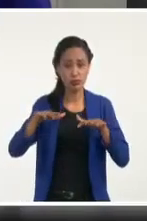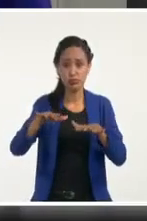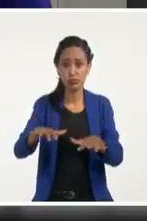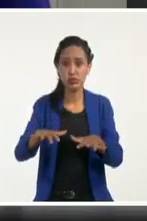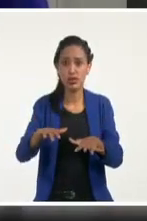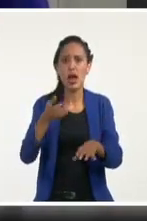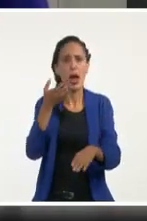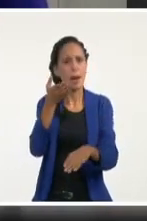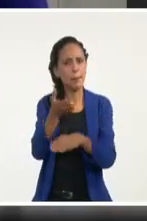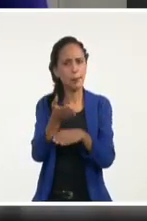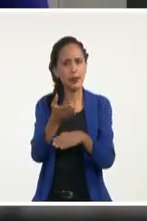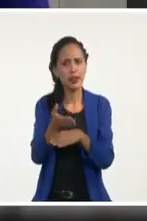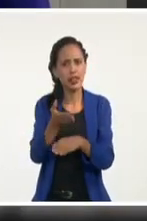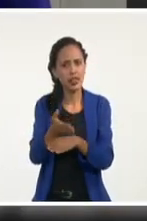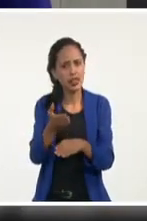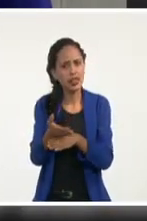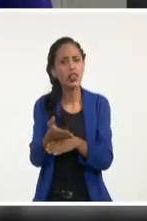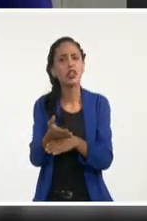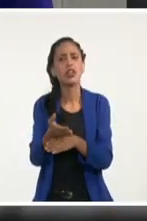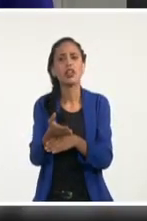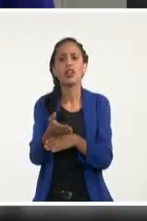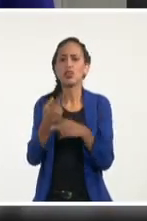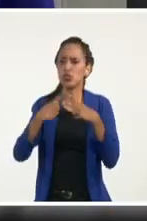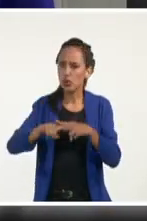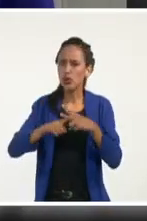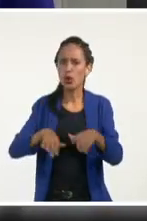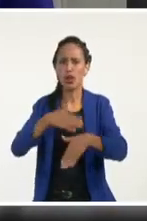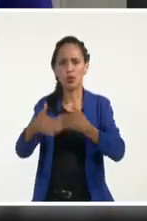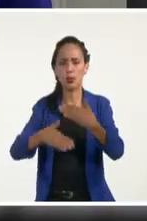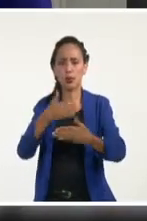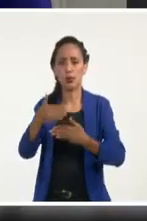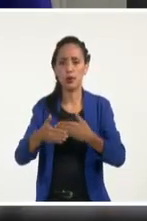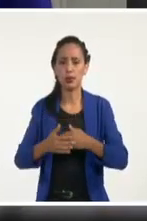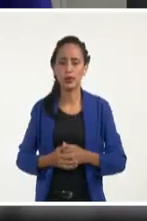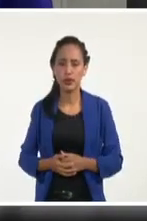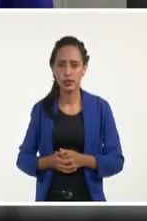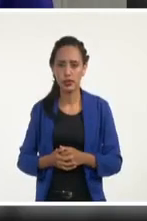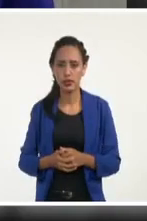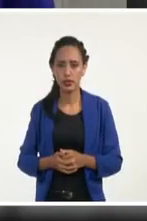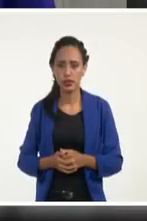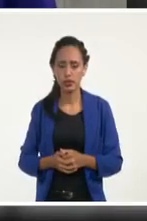a pedir soluciones a sus problemas, y eso ha sido ayudado,